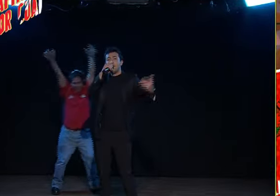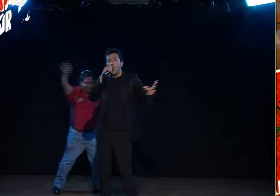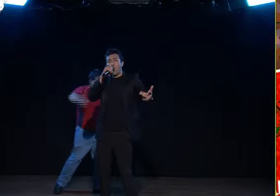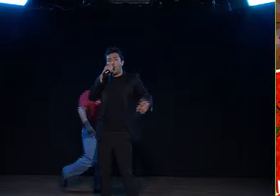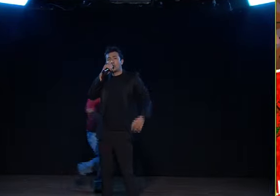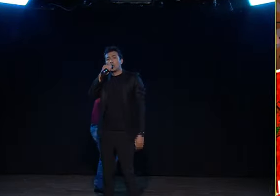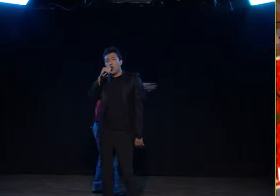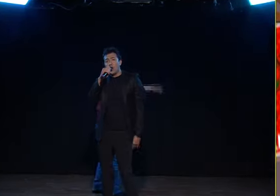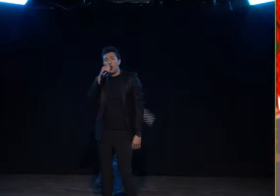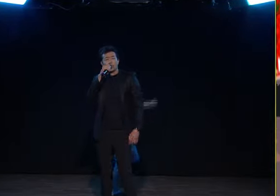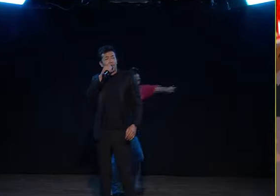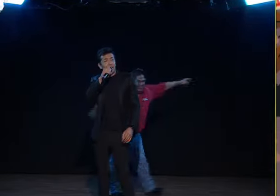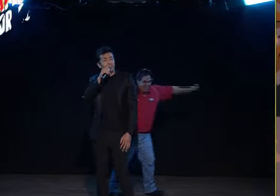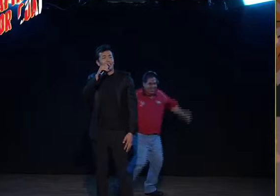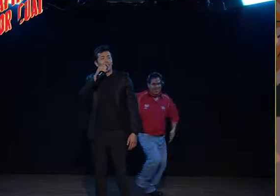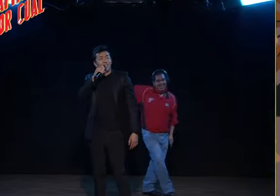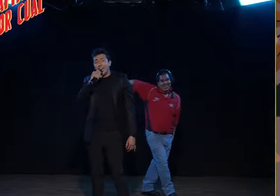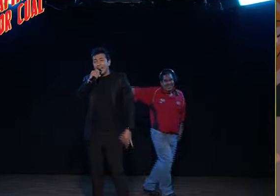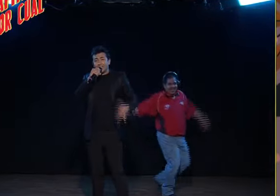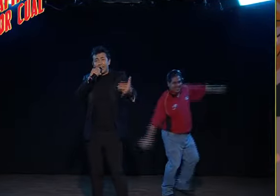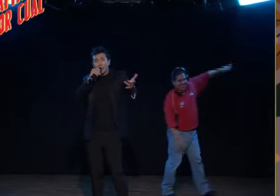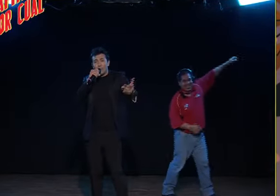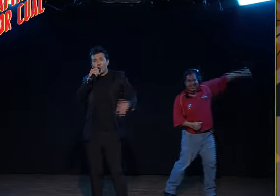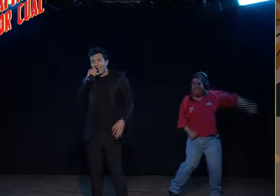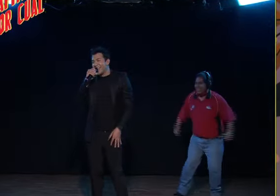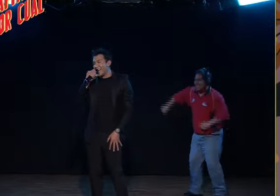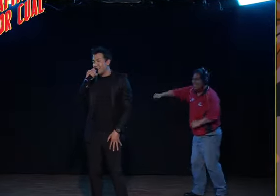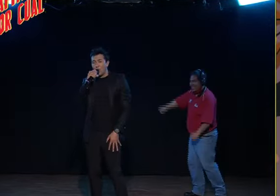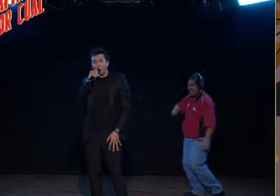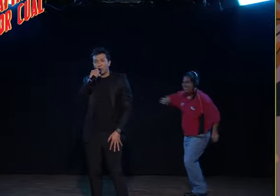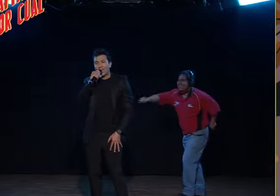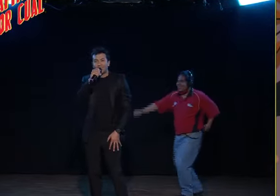Mototaxi, es la cumbia del mototaxi.